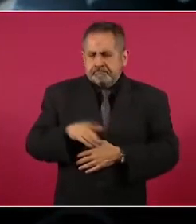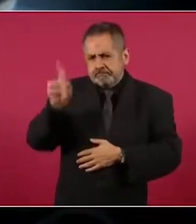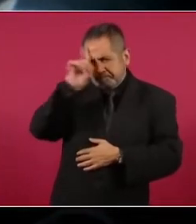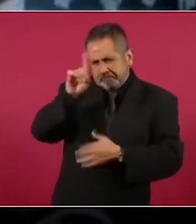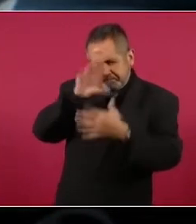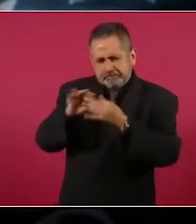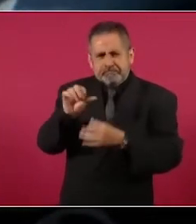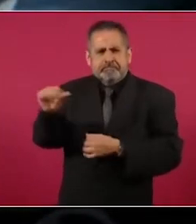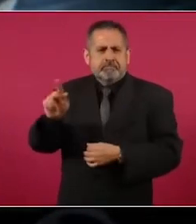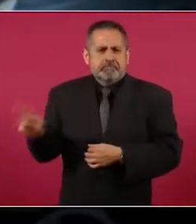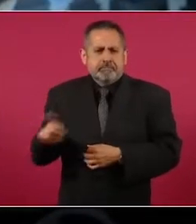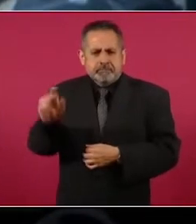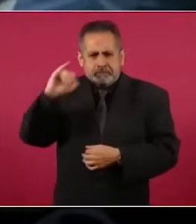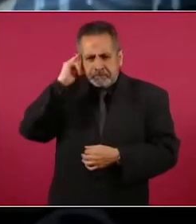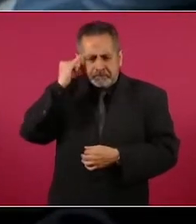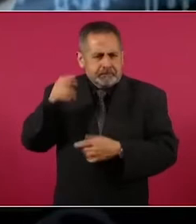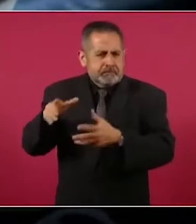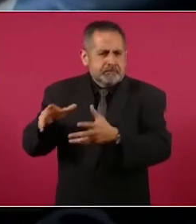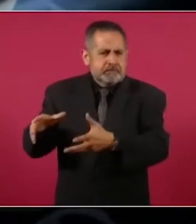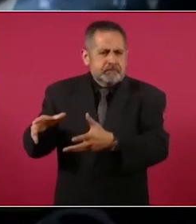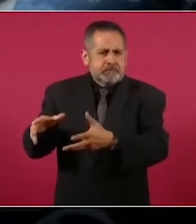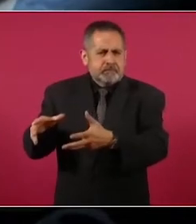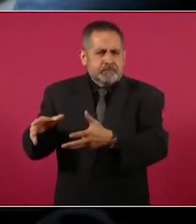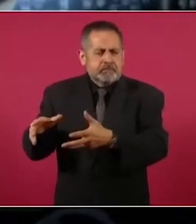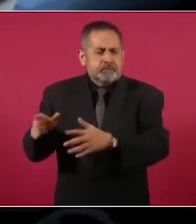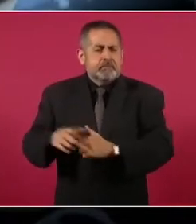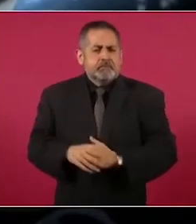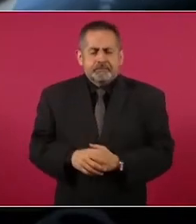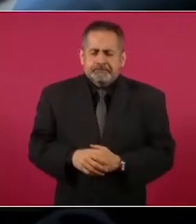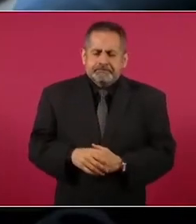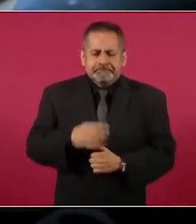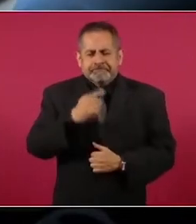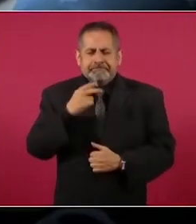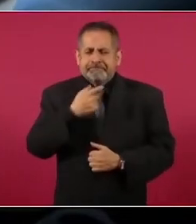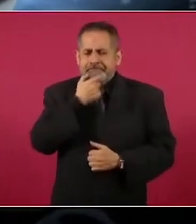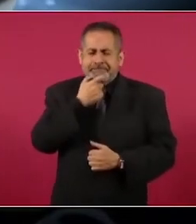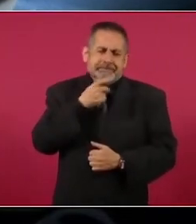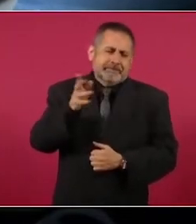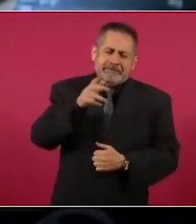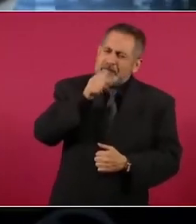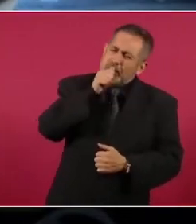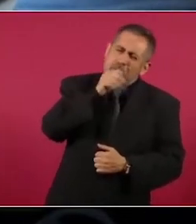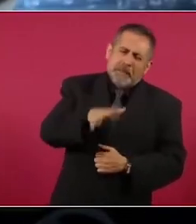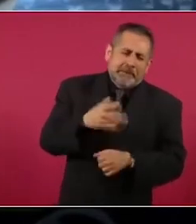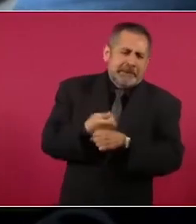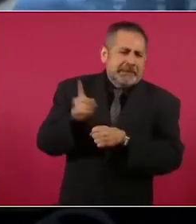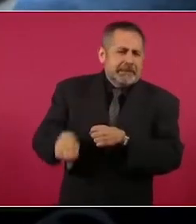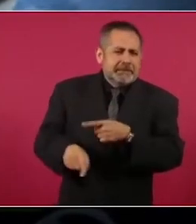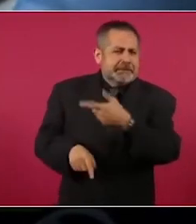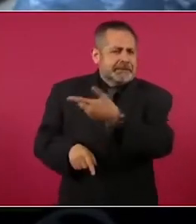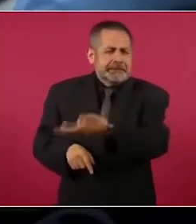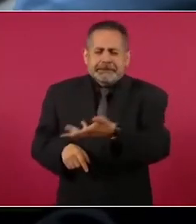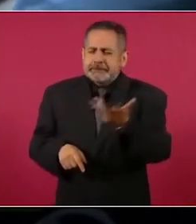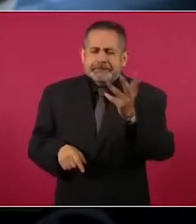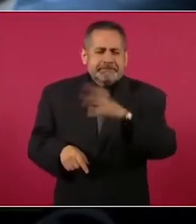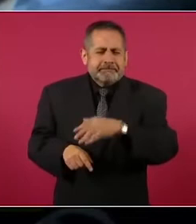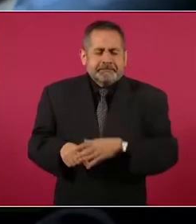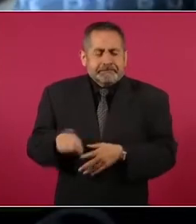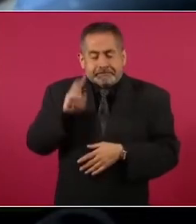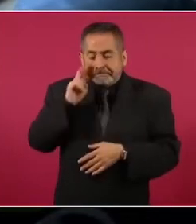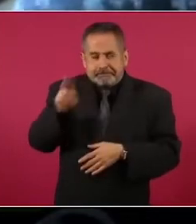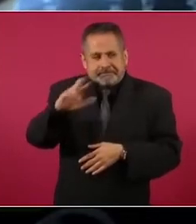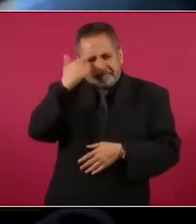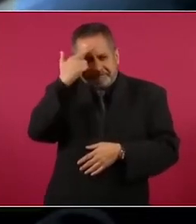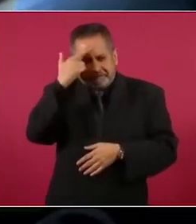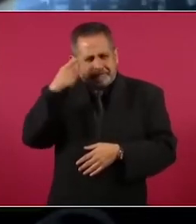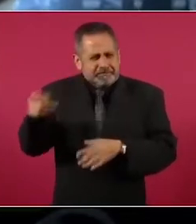a los de los pueblos indígenas. ¿Cómo? Sí. Eso, carajo. No, man, cabrón. No, hay que escribir. ¿Te